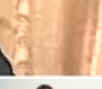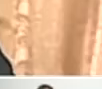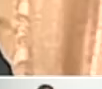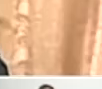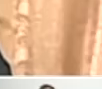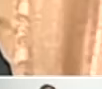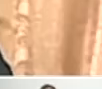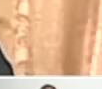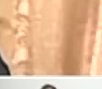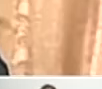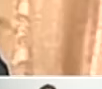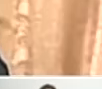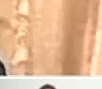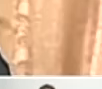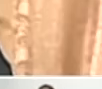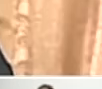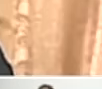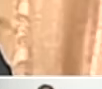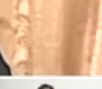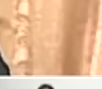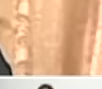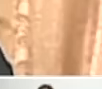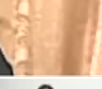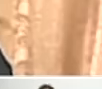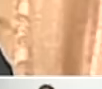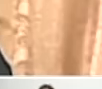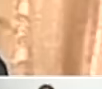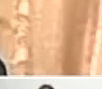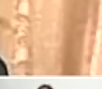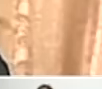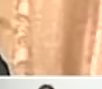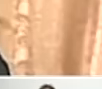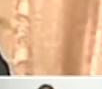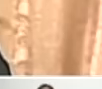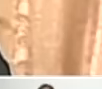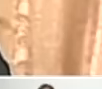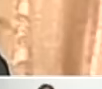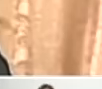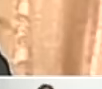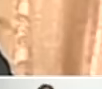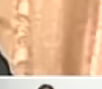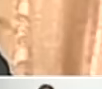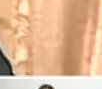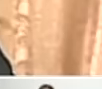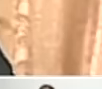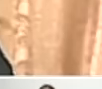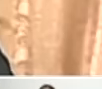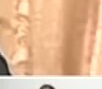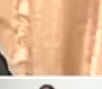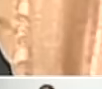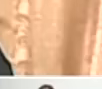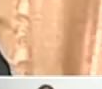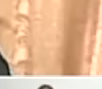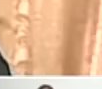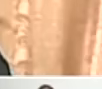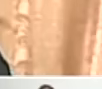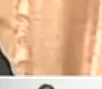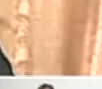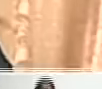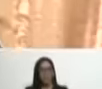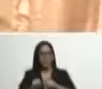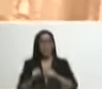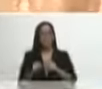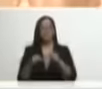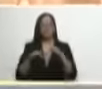Usted viene aquí sin documentos, sin pruebas, no las puede tener. Usted es heredero de un imperio